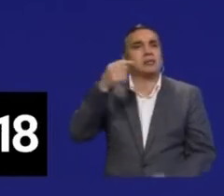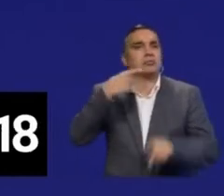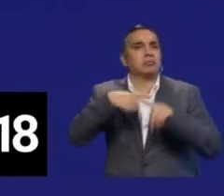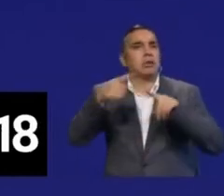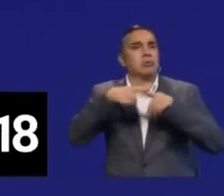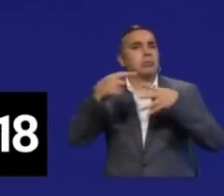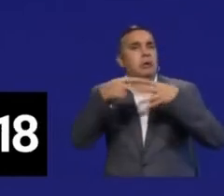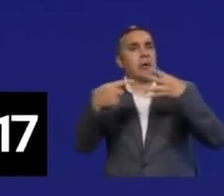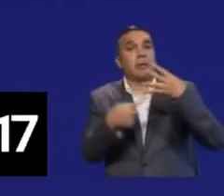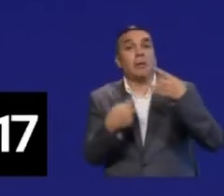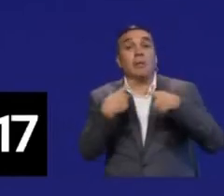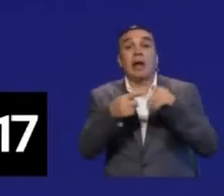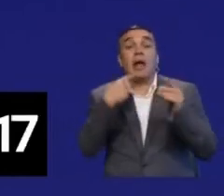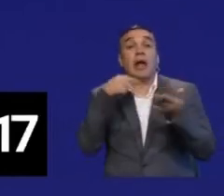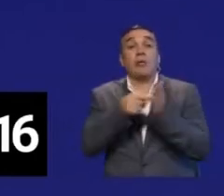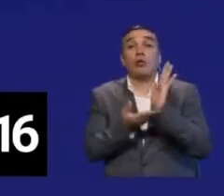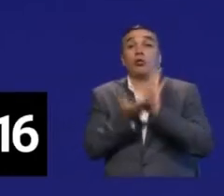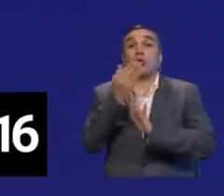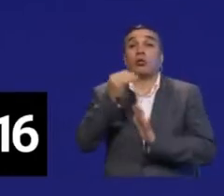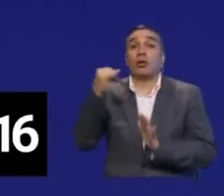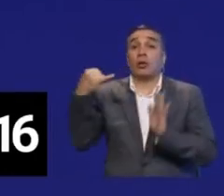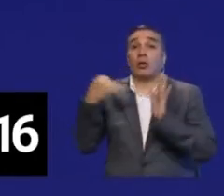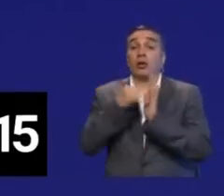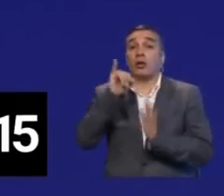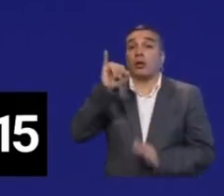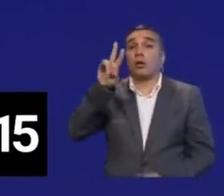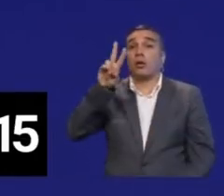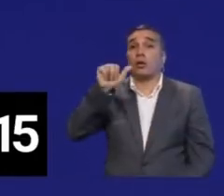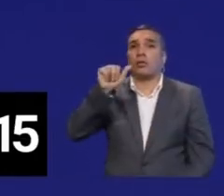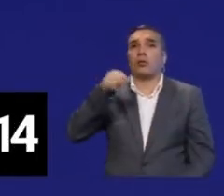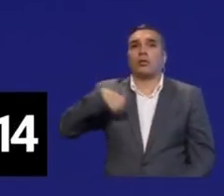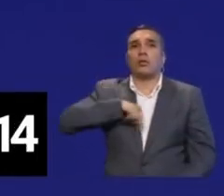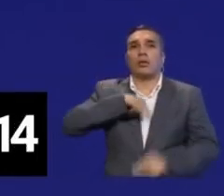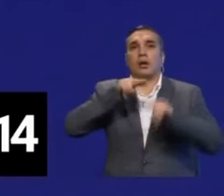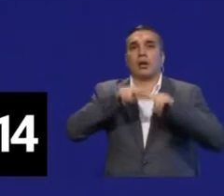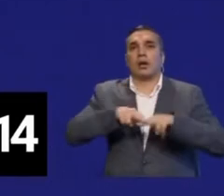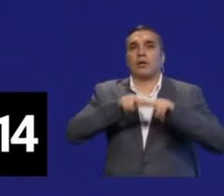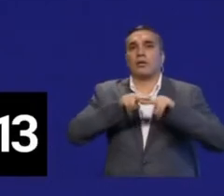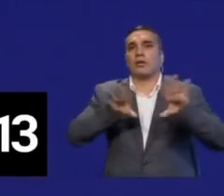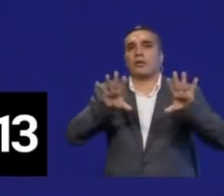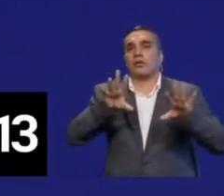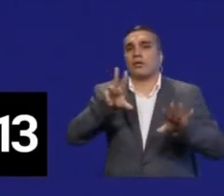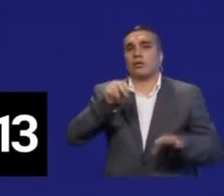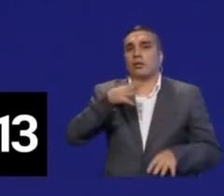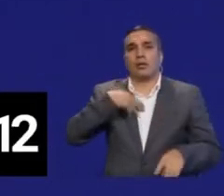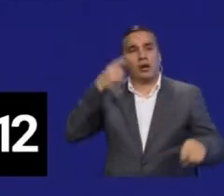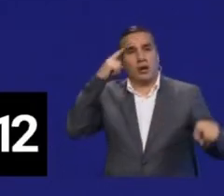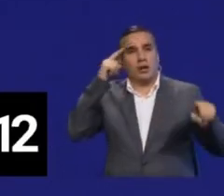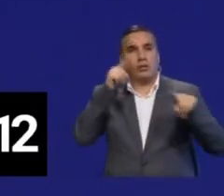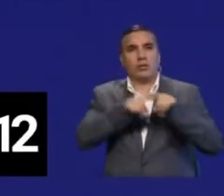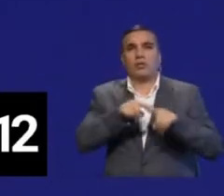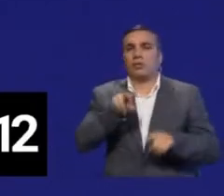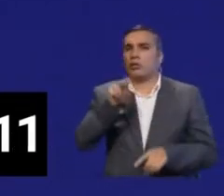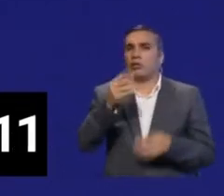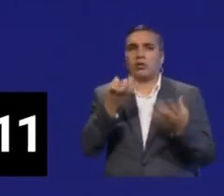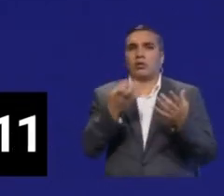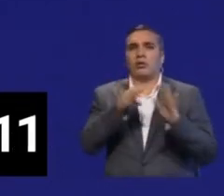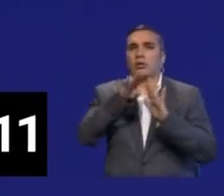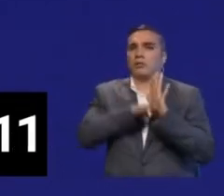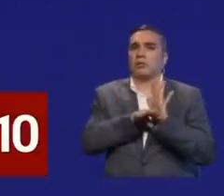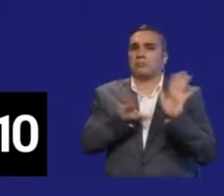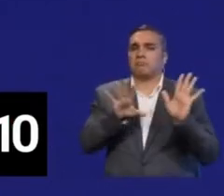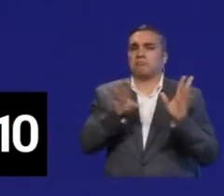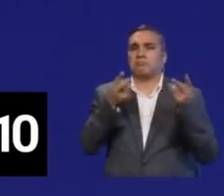Pero subir el IVA, por ejemplo, es una medida que nosotros revisaremos, que no estamos de acuerdo. No creemos que haya que bajarla